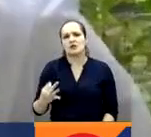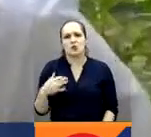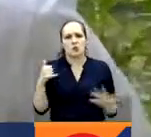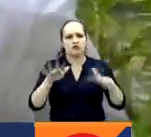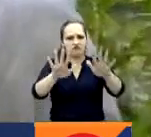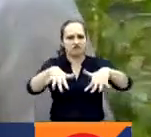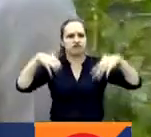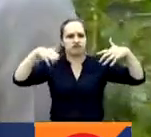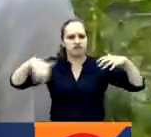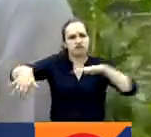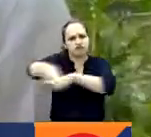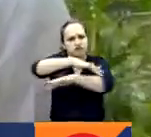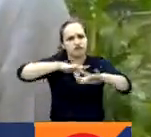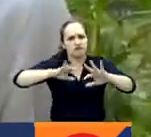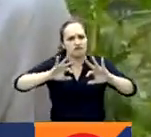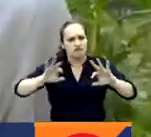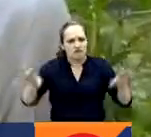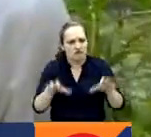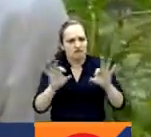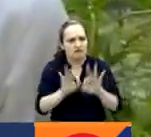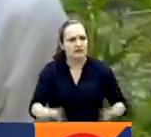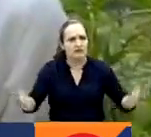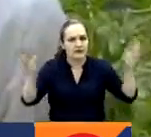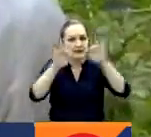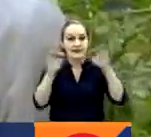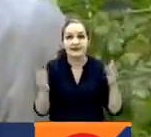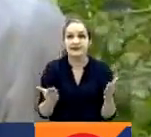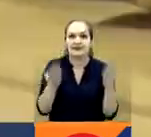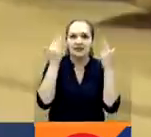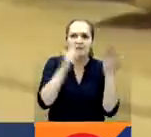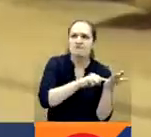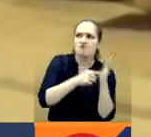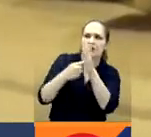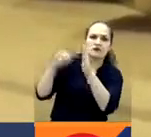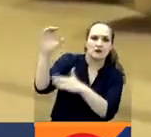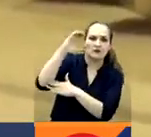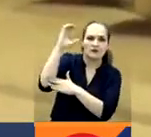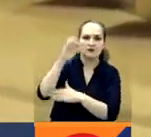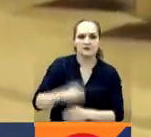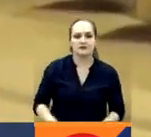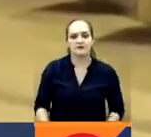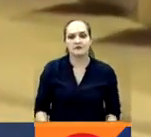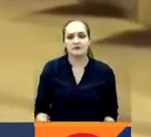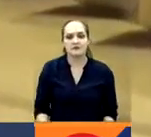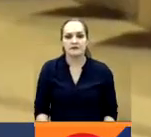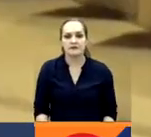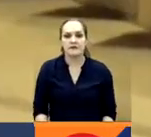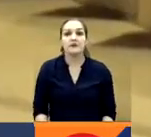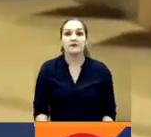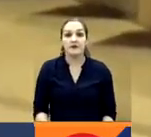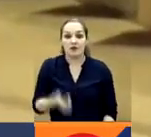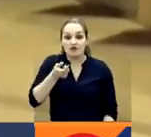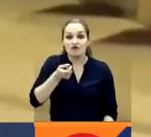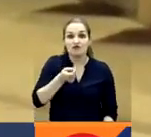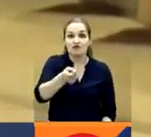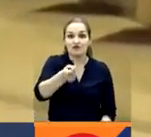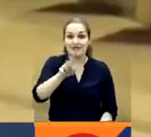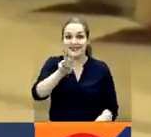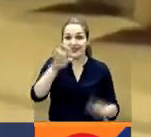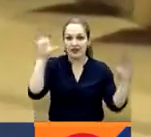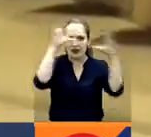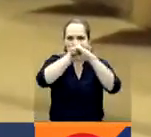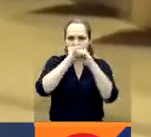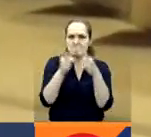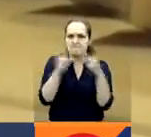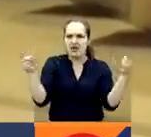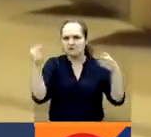muy importante donde se pueden mostrar los proyectos que tiene el país. Espere en la emisión central más